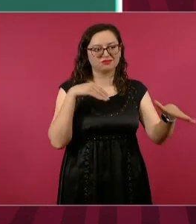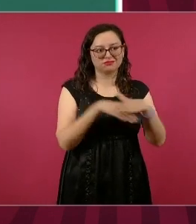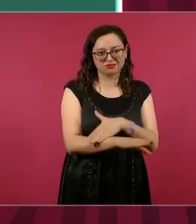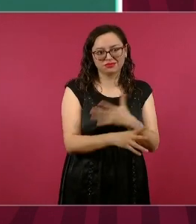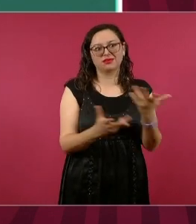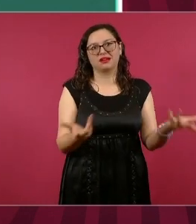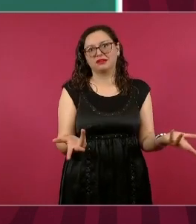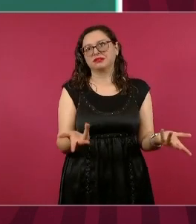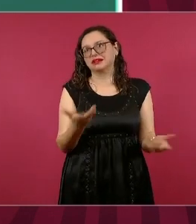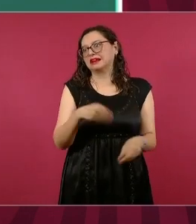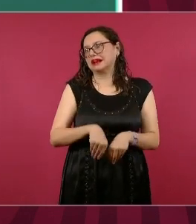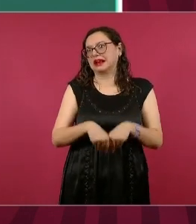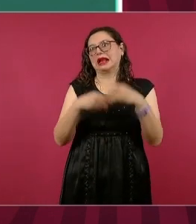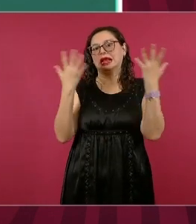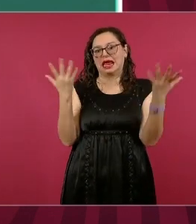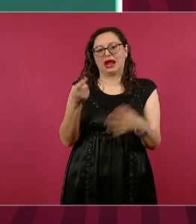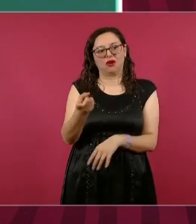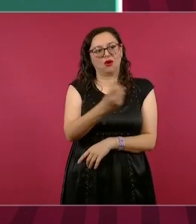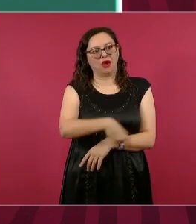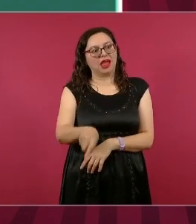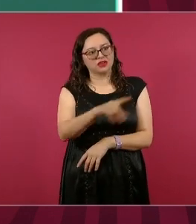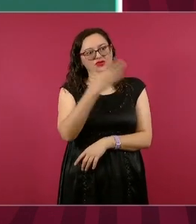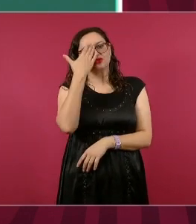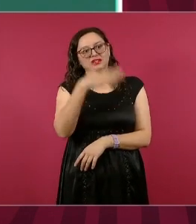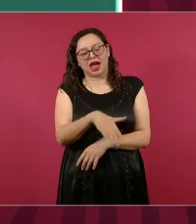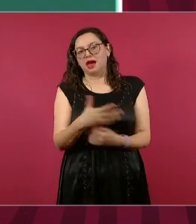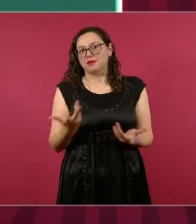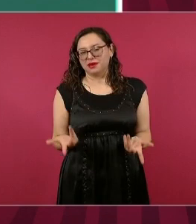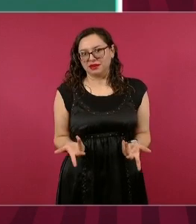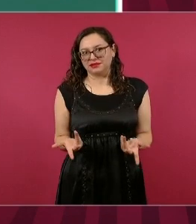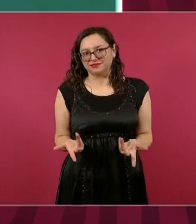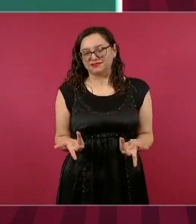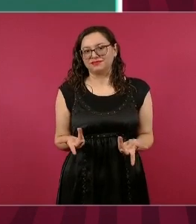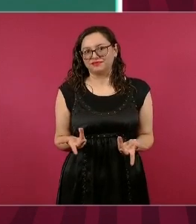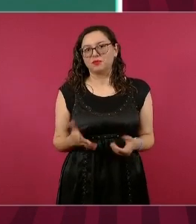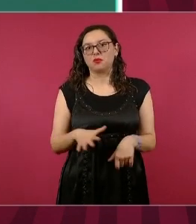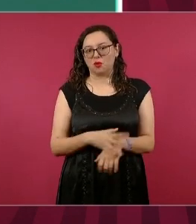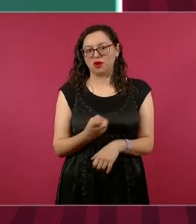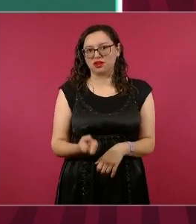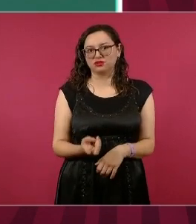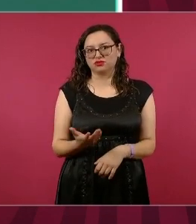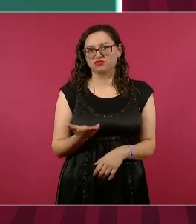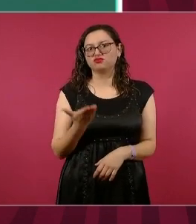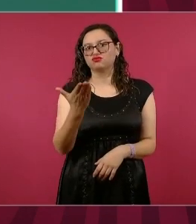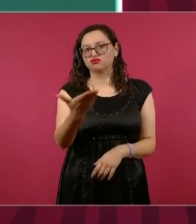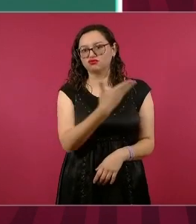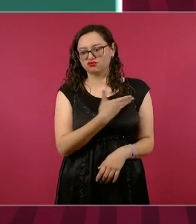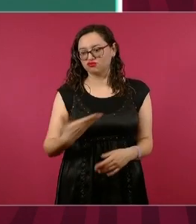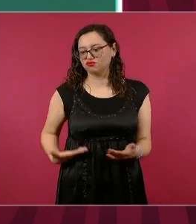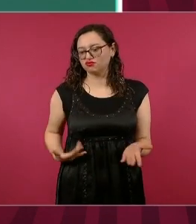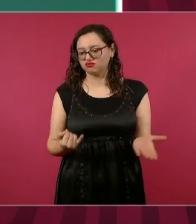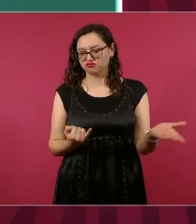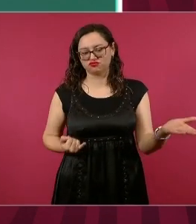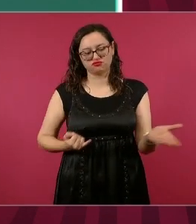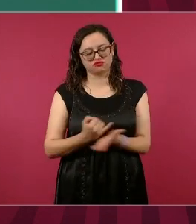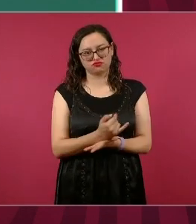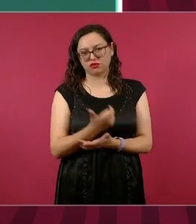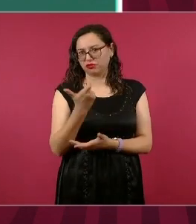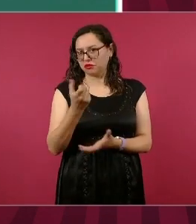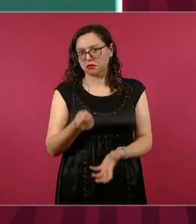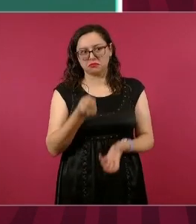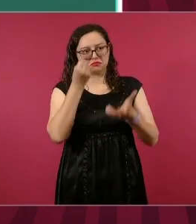visión de que involucrar directamente a la comunidad a través de los centros, de los comités de salud para el